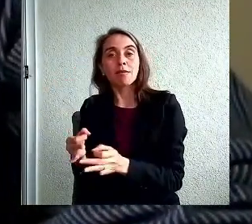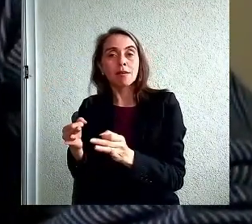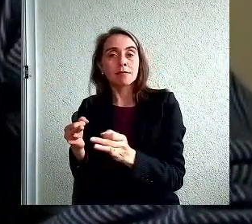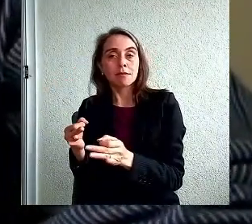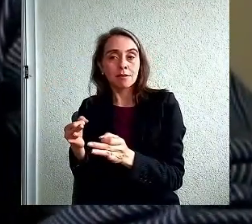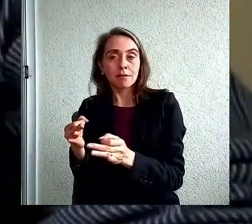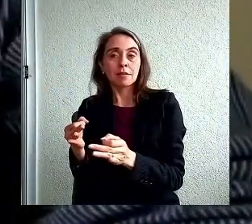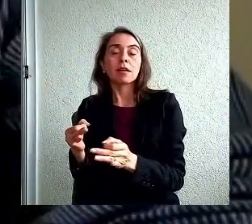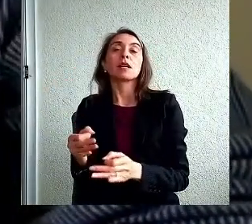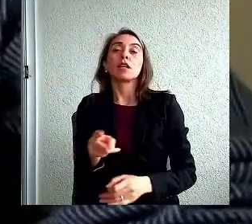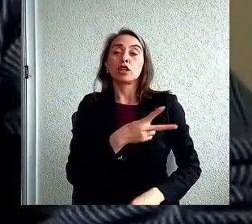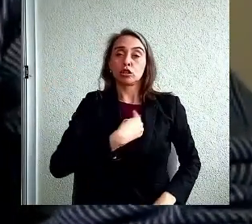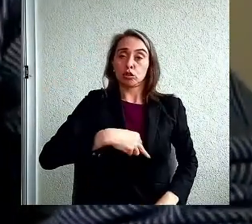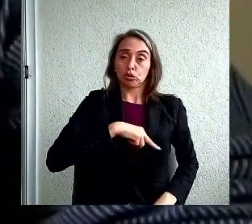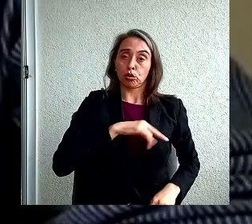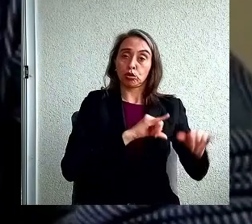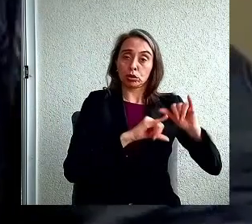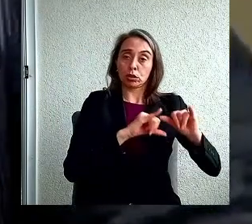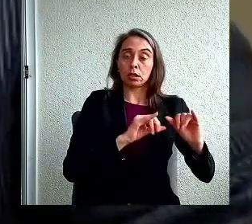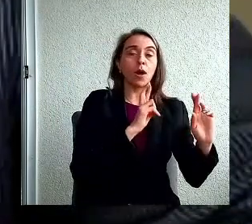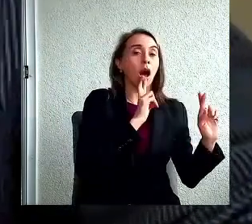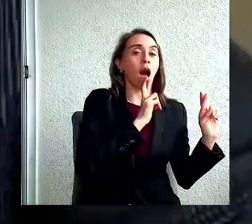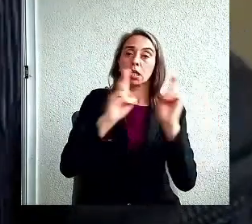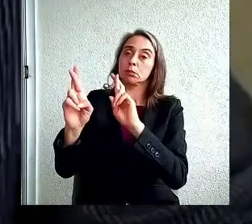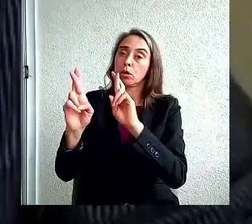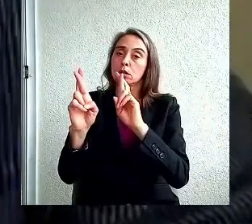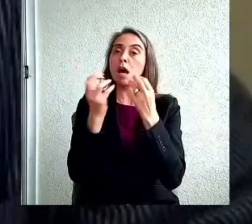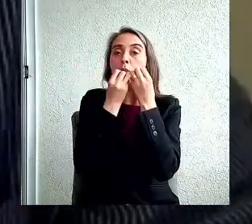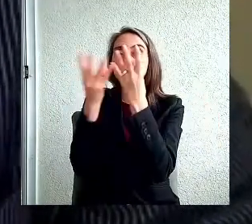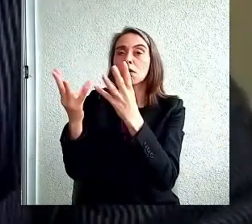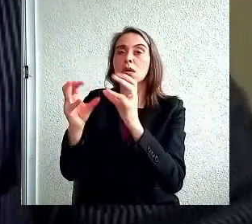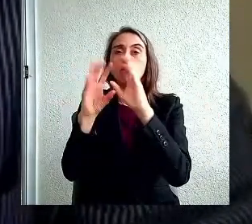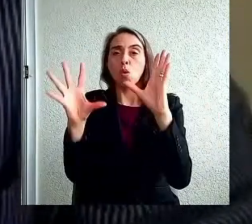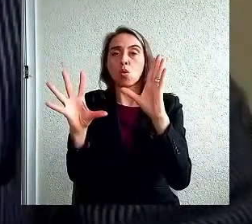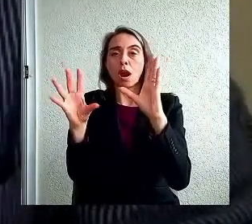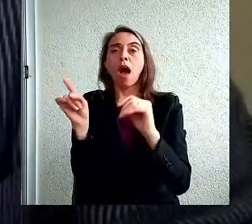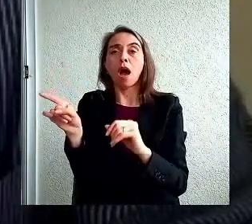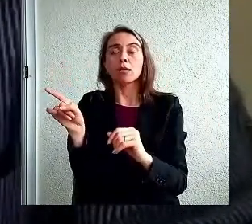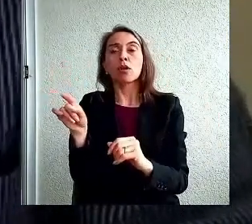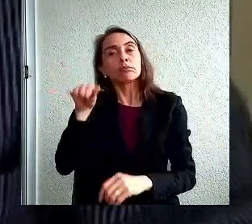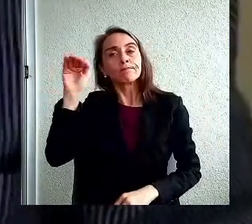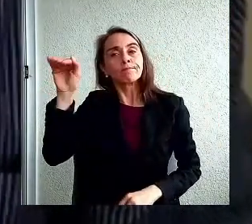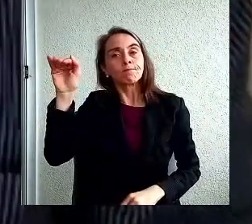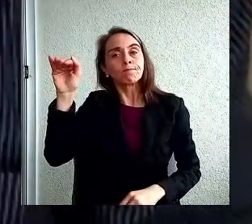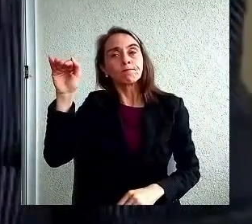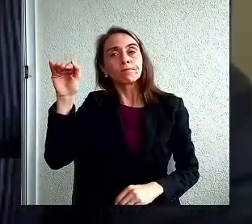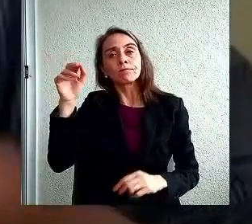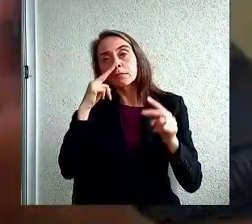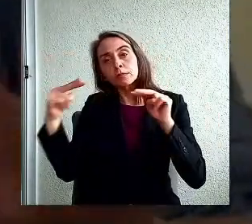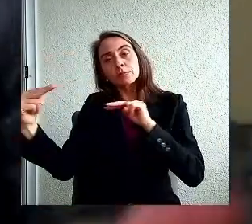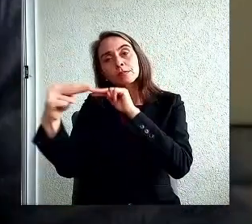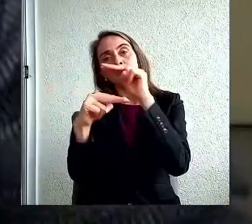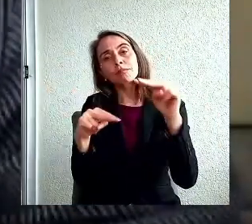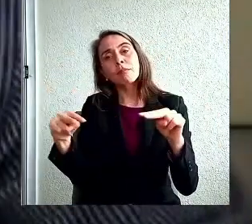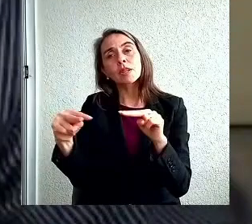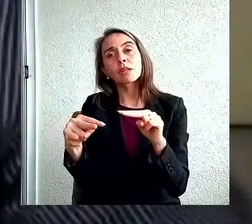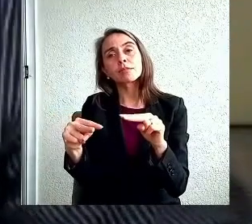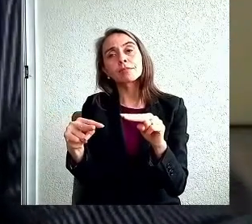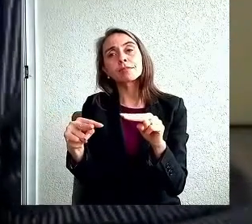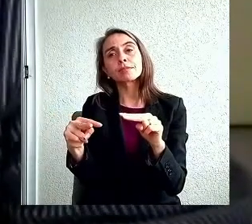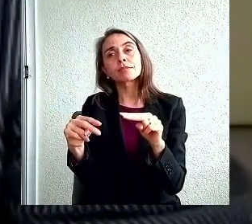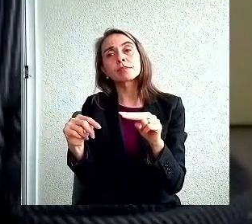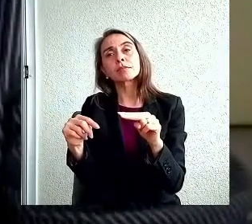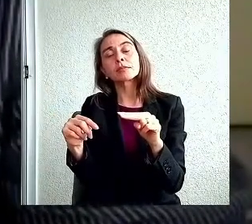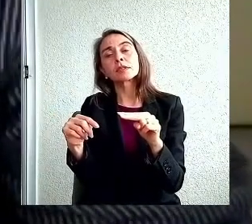claros, potentes, y en el sentido de que echar una mirada, por ejemplo, a lo que han entregado ciertos